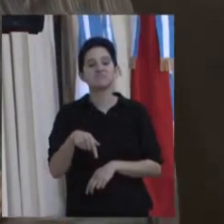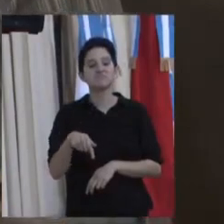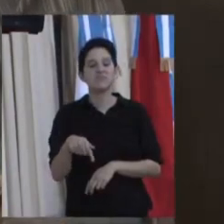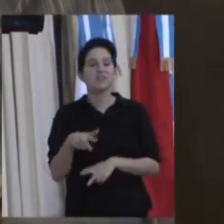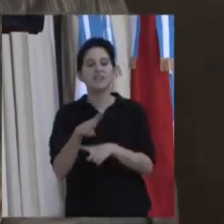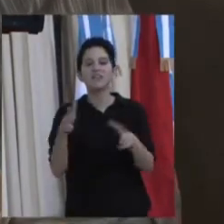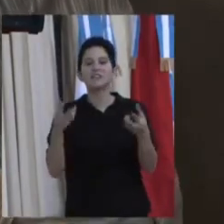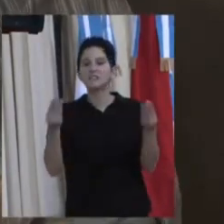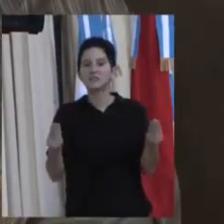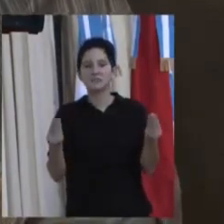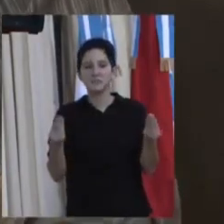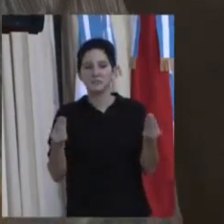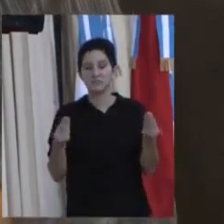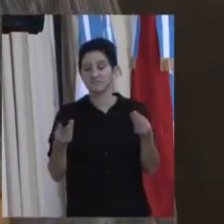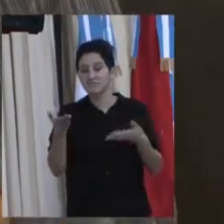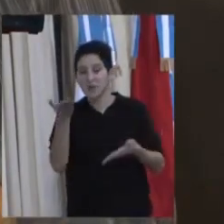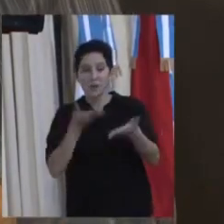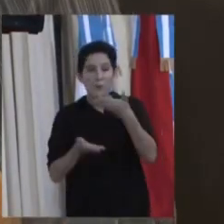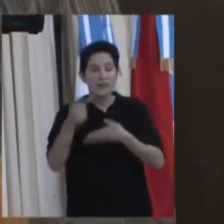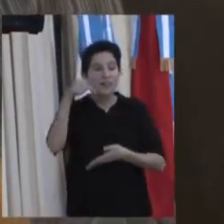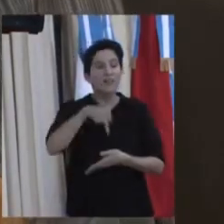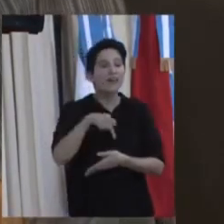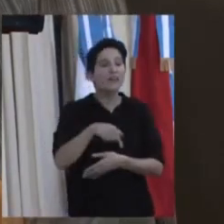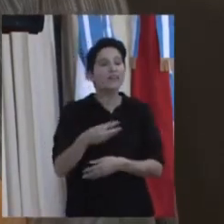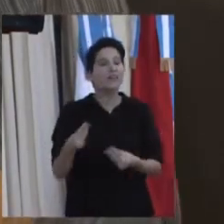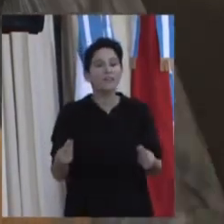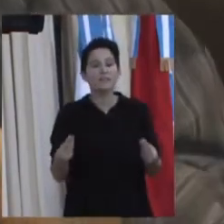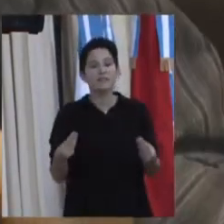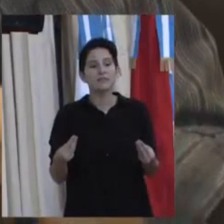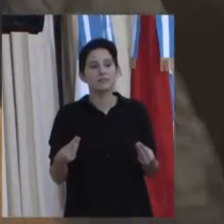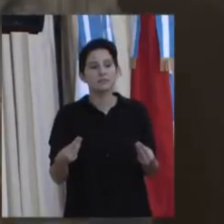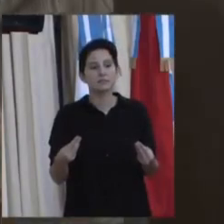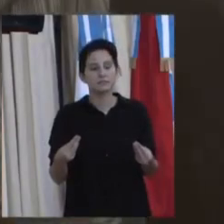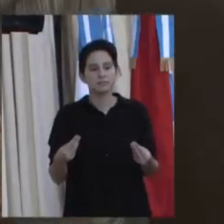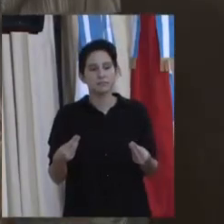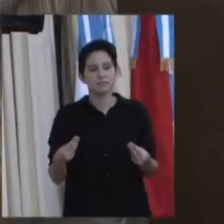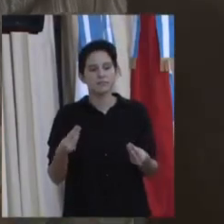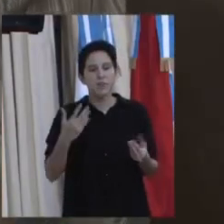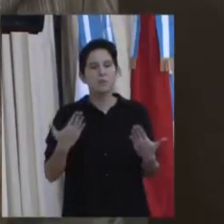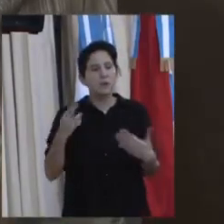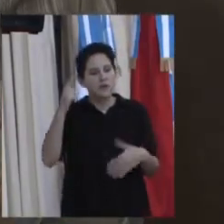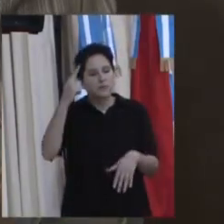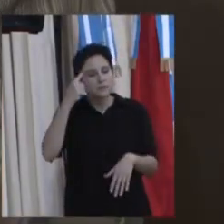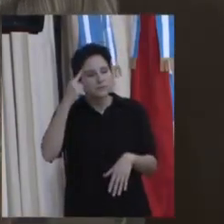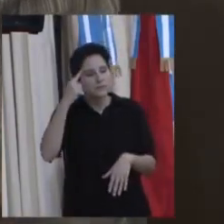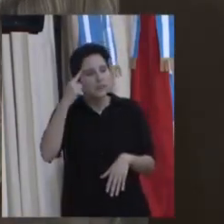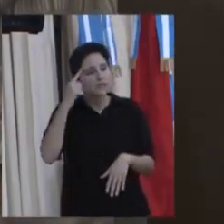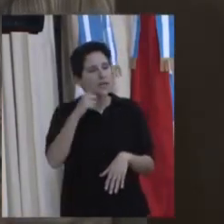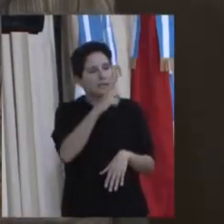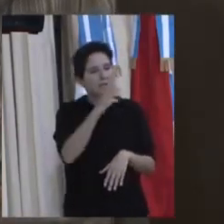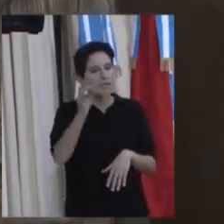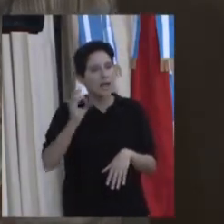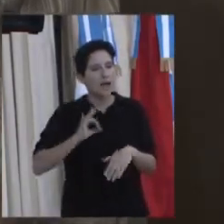tratar de compartir y desarrollar con ustedes es tratar de pensar esos 100